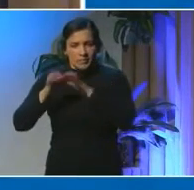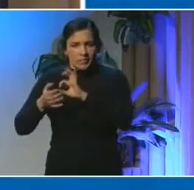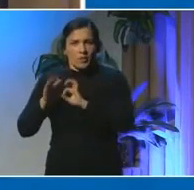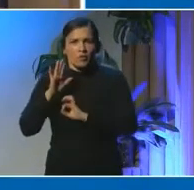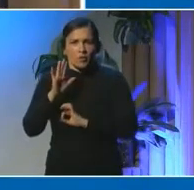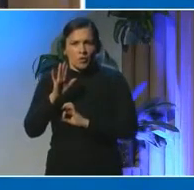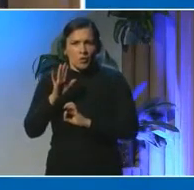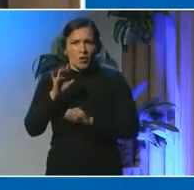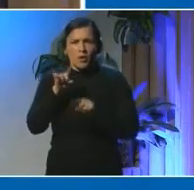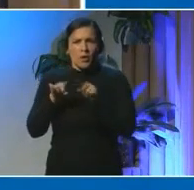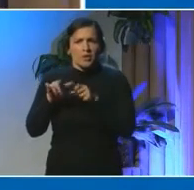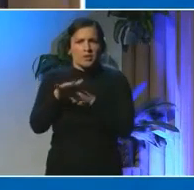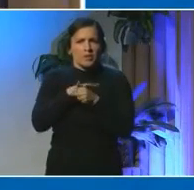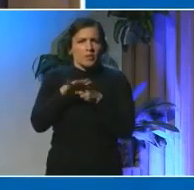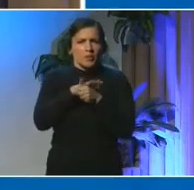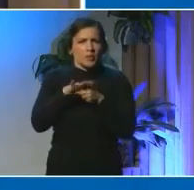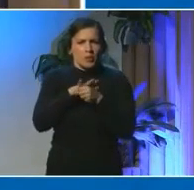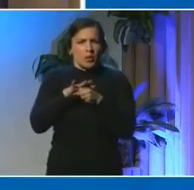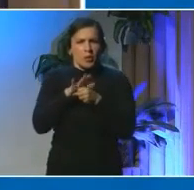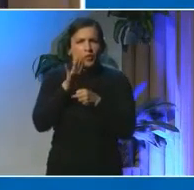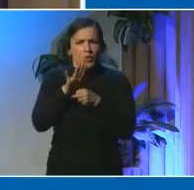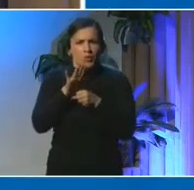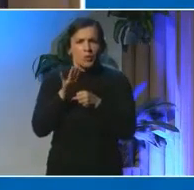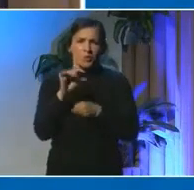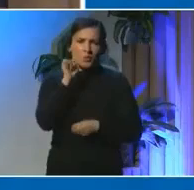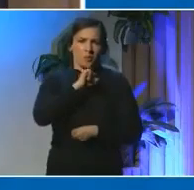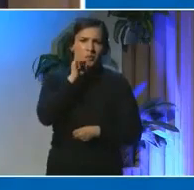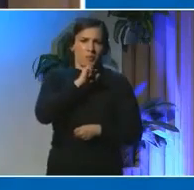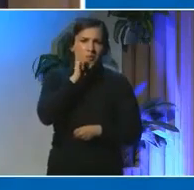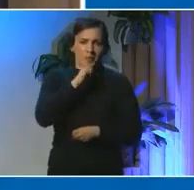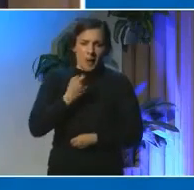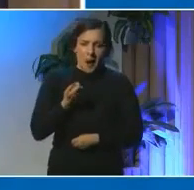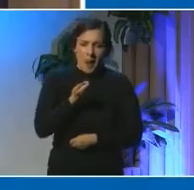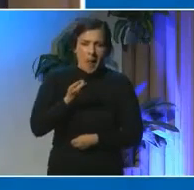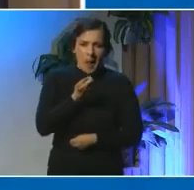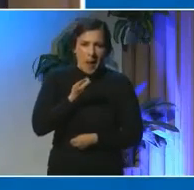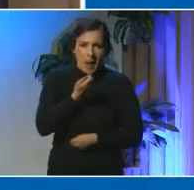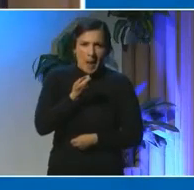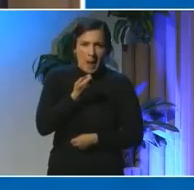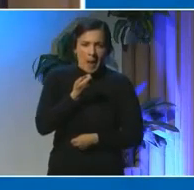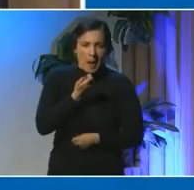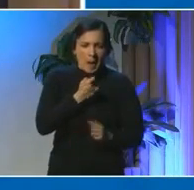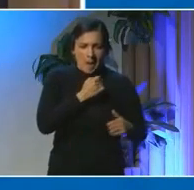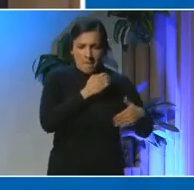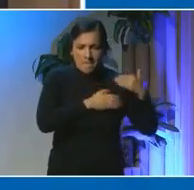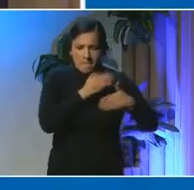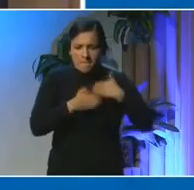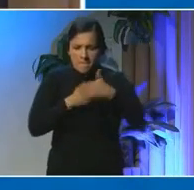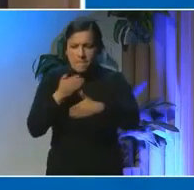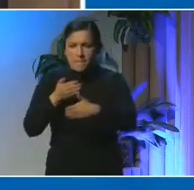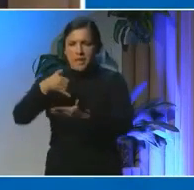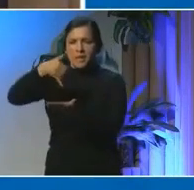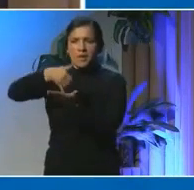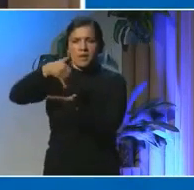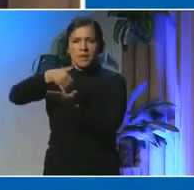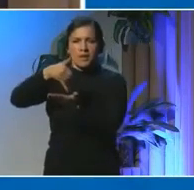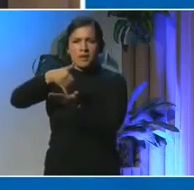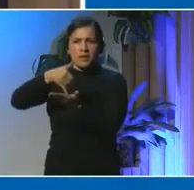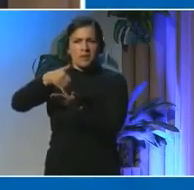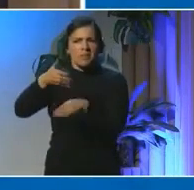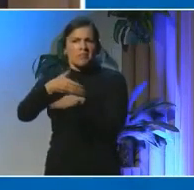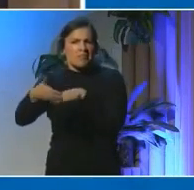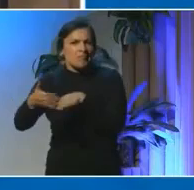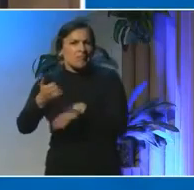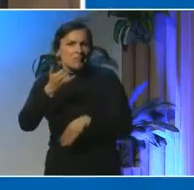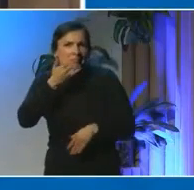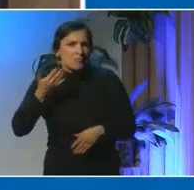críticos para poder producir cerveza desde la semilla hasta la botella y lo que pasa después de la botella cierto que llega a